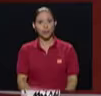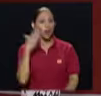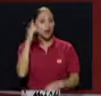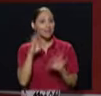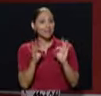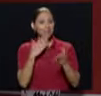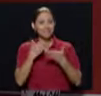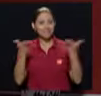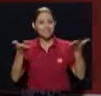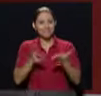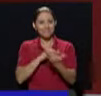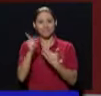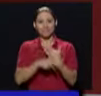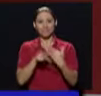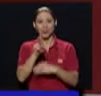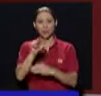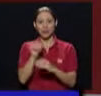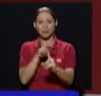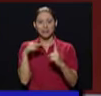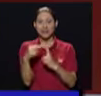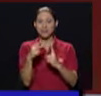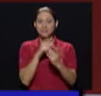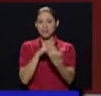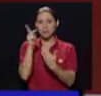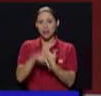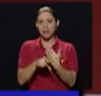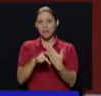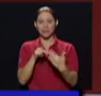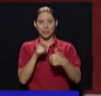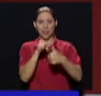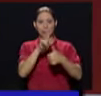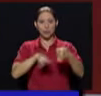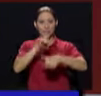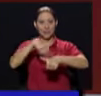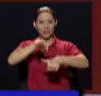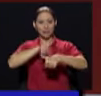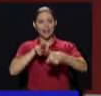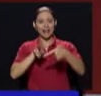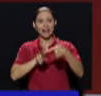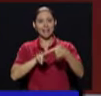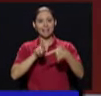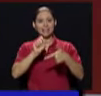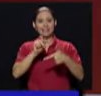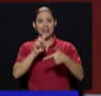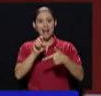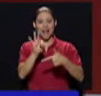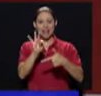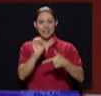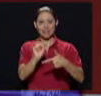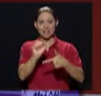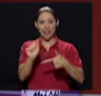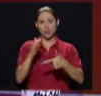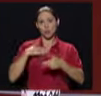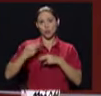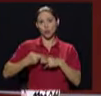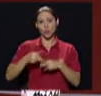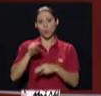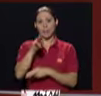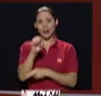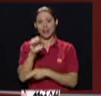Hola, ¿qué tal? Bienvenidos a una edición más de Una Mirada, el programa de la Universidad Nacional y del SINAC-SA. Mi nombre es